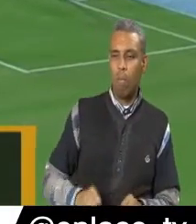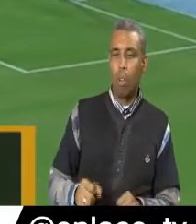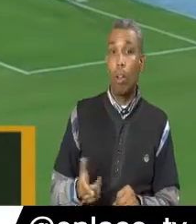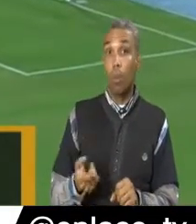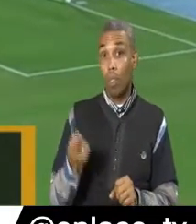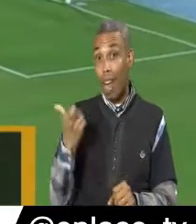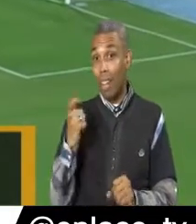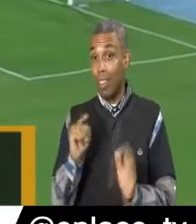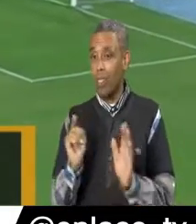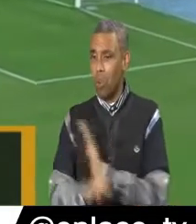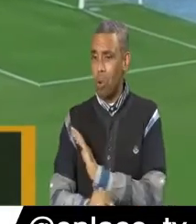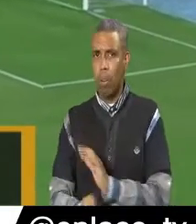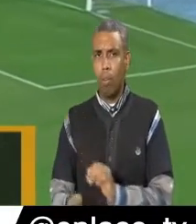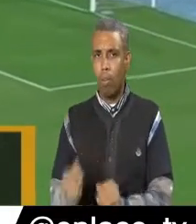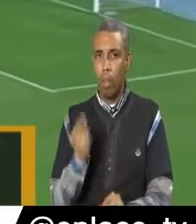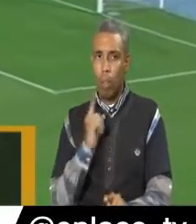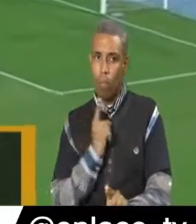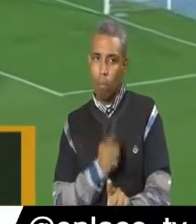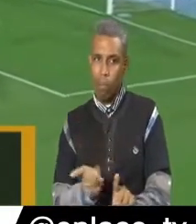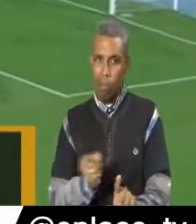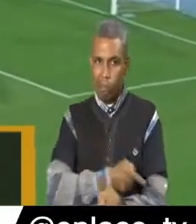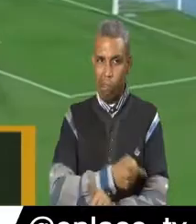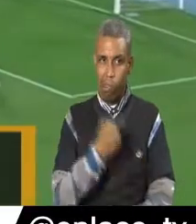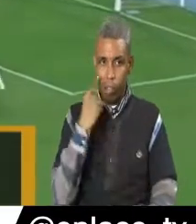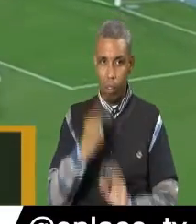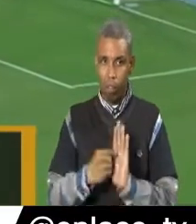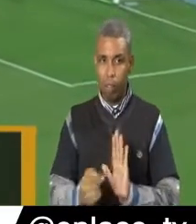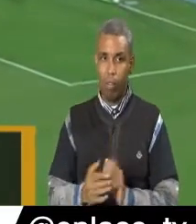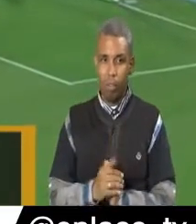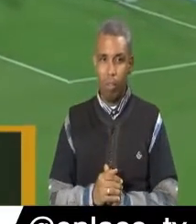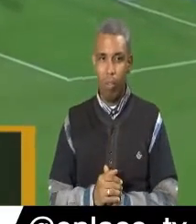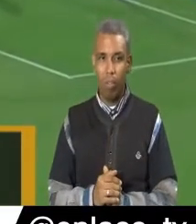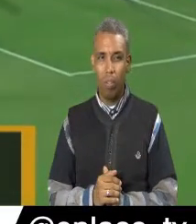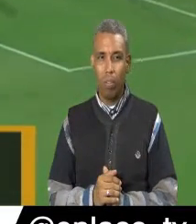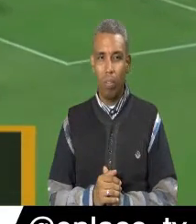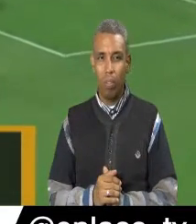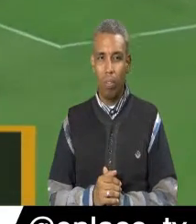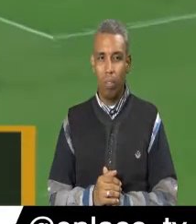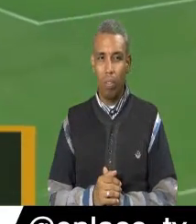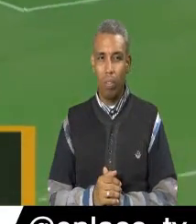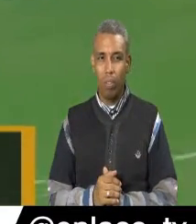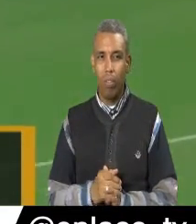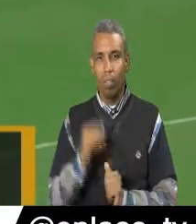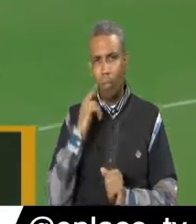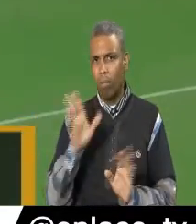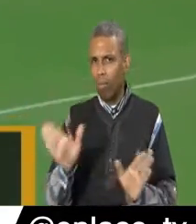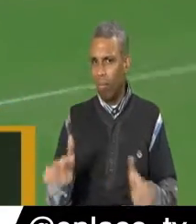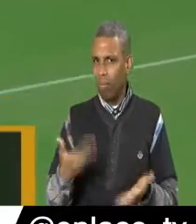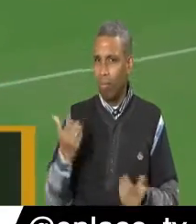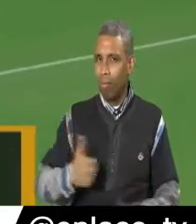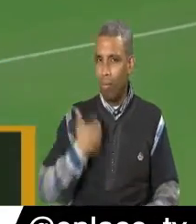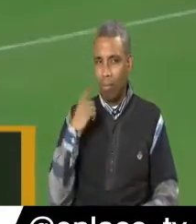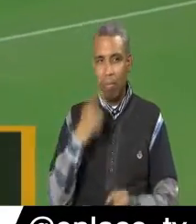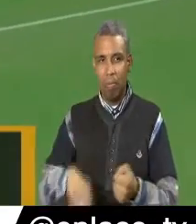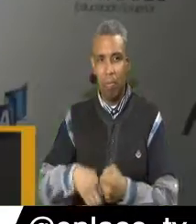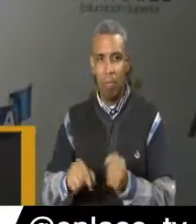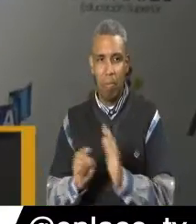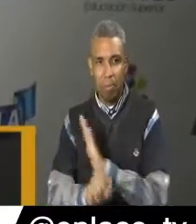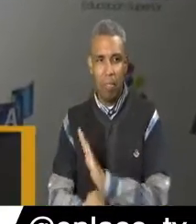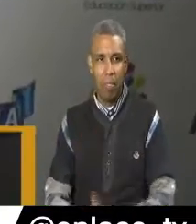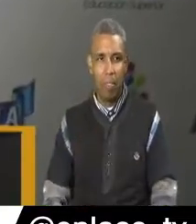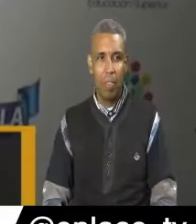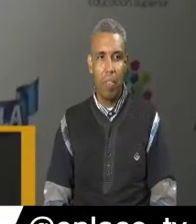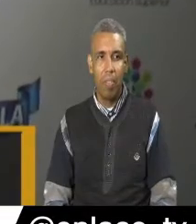opciones de gol, pero nunca concretó. La actitud y las ganas de ganar fueron suficientes para darle la victoria a la máquina amarilla. La verdad que